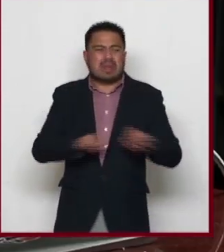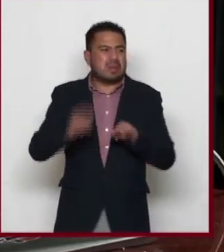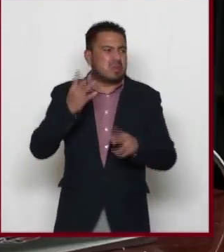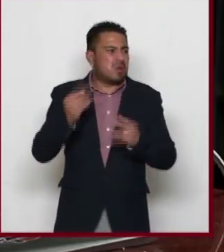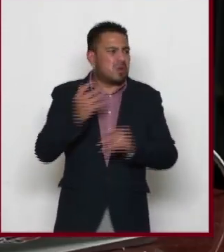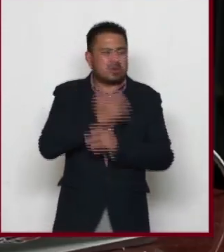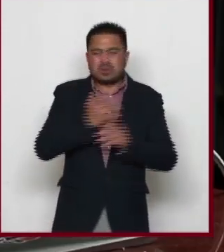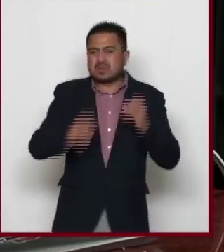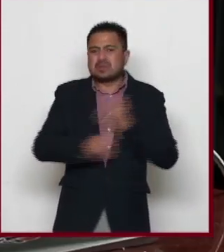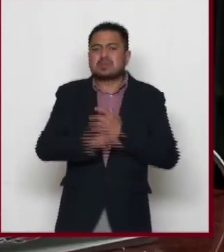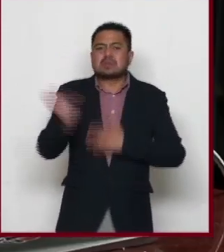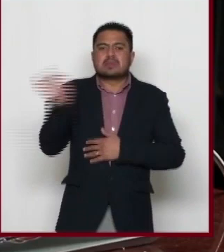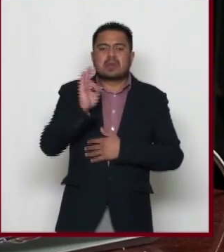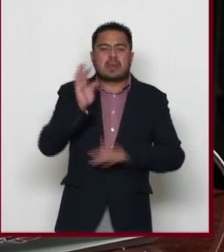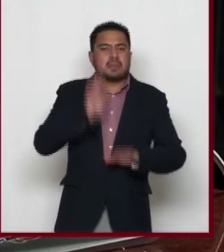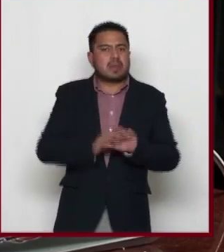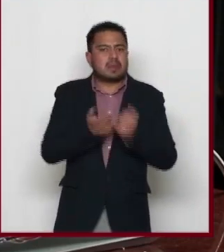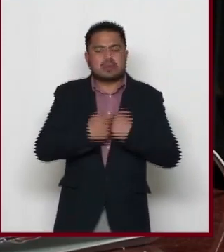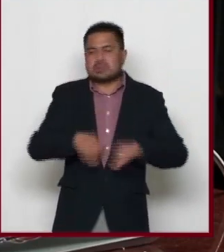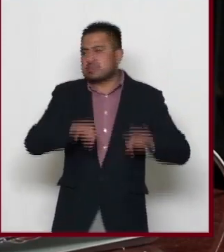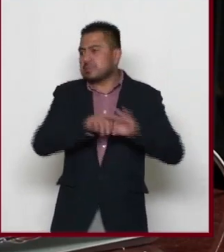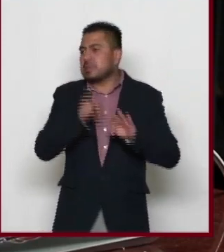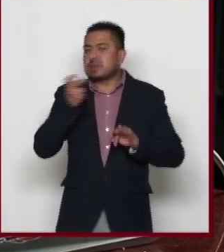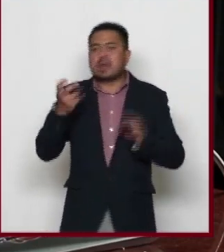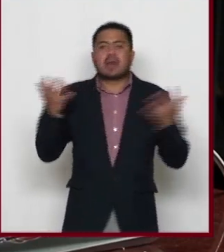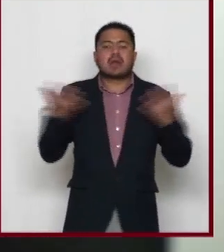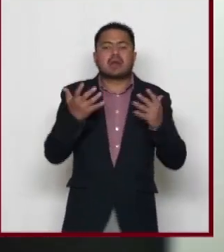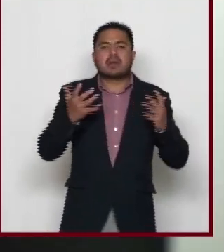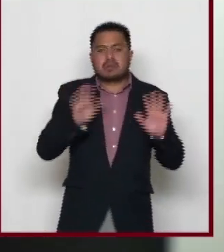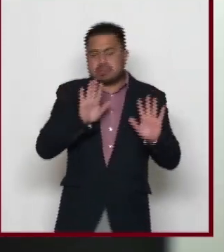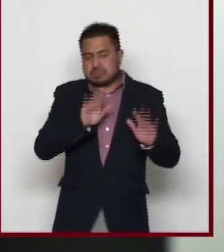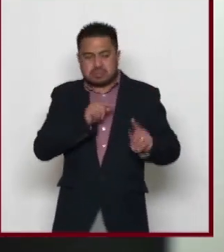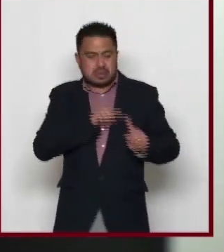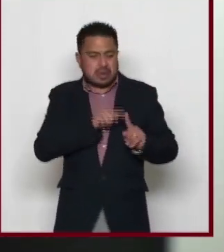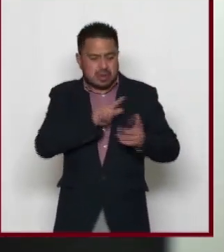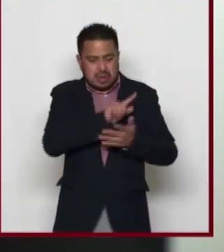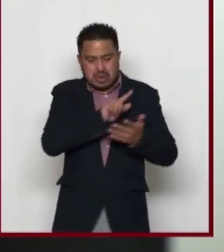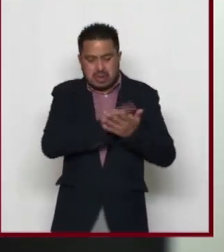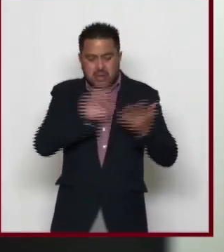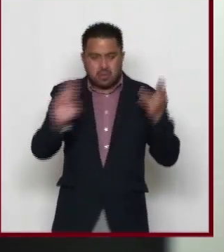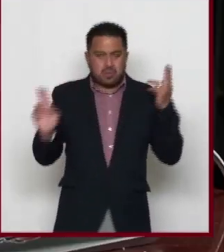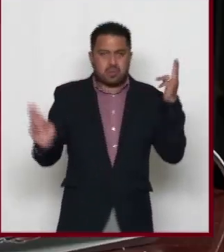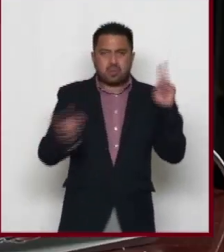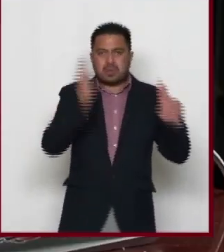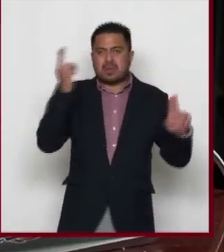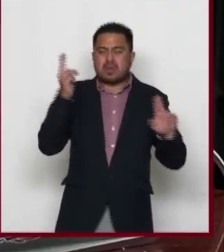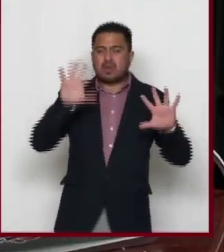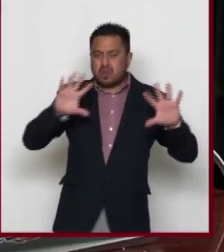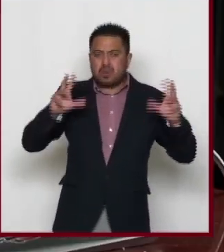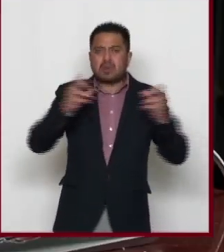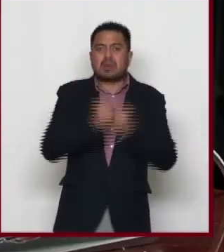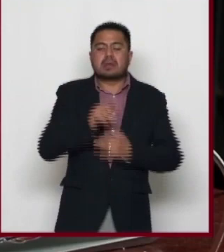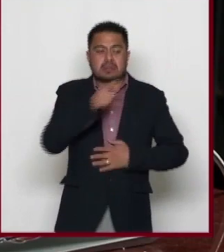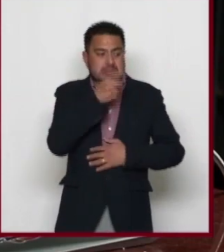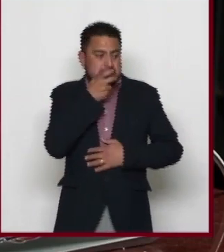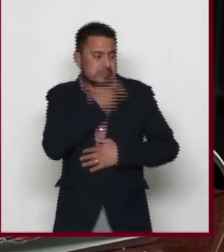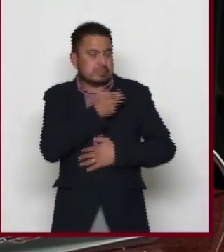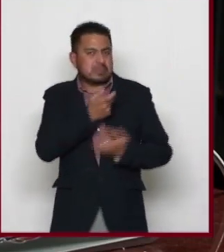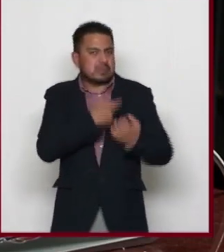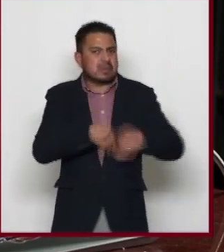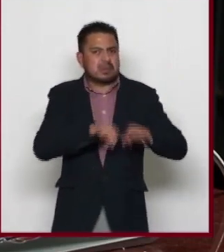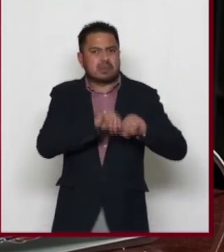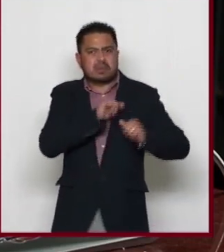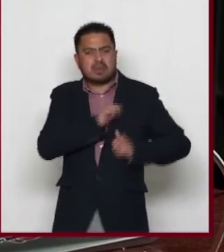olvídese, Newton trabajó en muchas cosas, pero quizás lo más importante que hizo Newton, desde luego, es lo de la ley universal